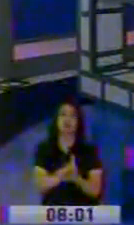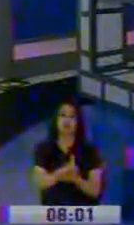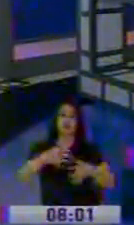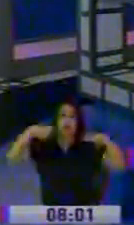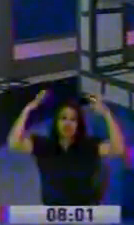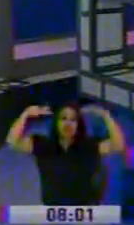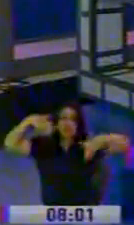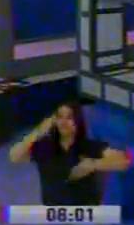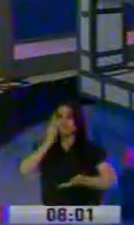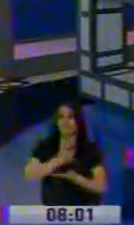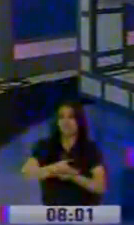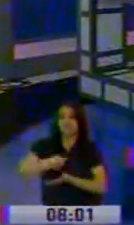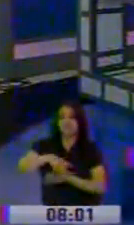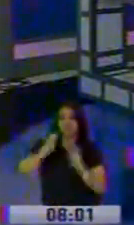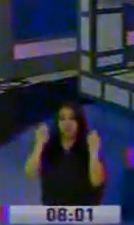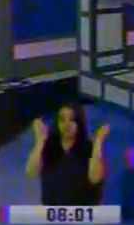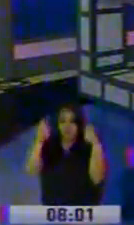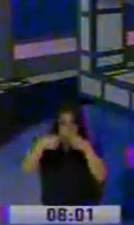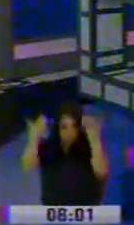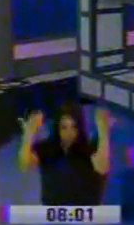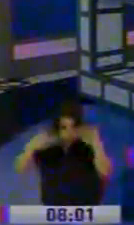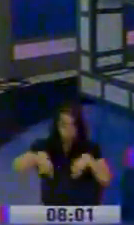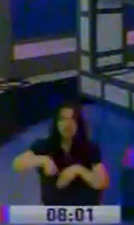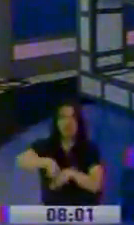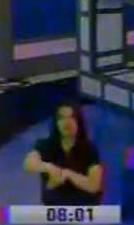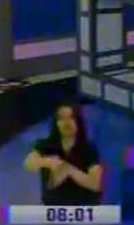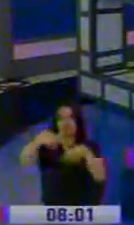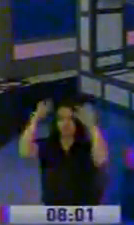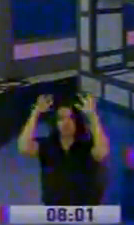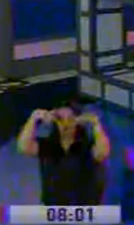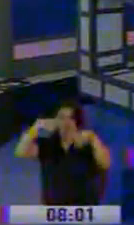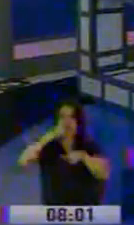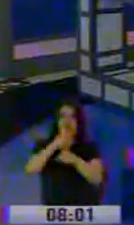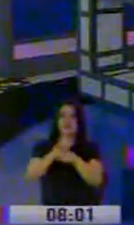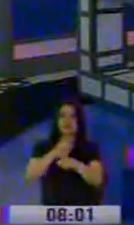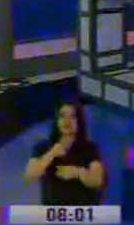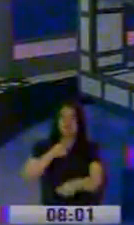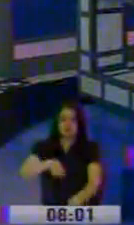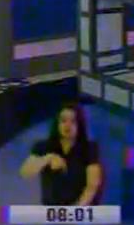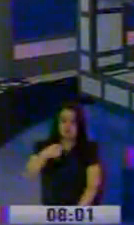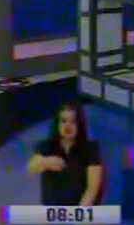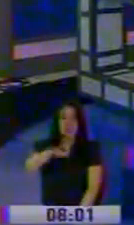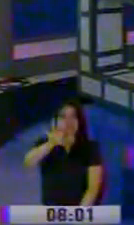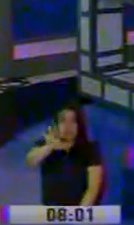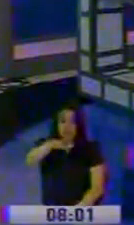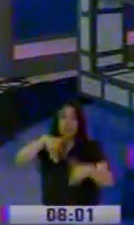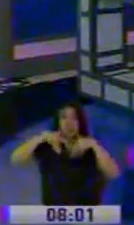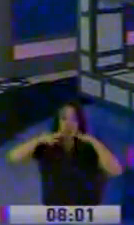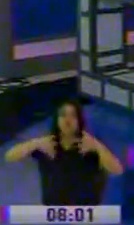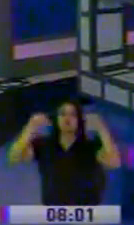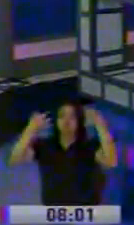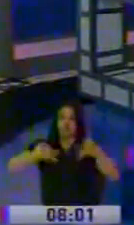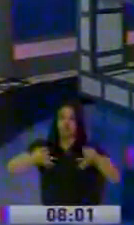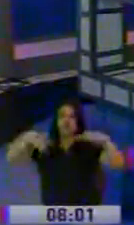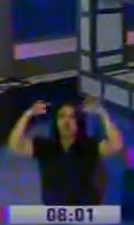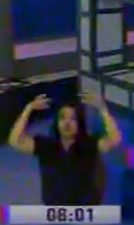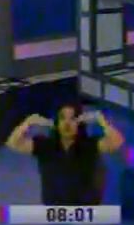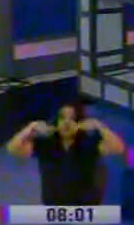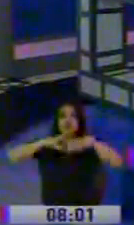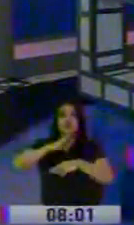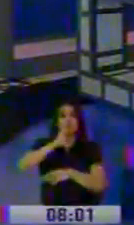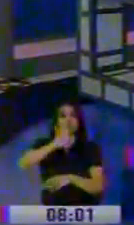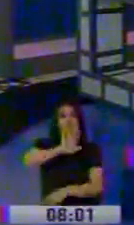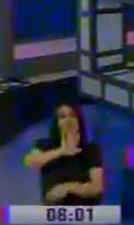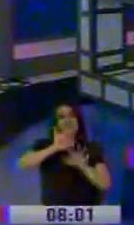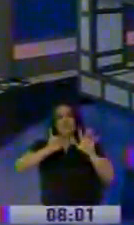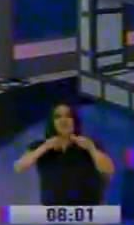tregua. Veranito a la ciudad. Por lo menos esta semana, porque le firmo que el 5 de diciembre llueve. Exactamente. 5, 6,